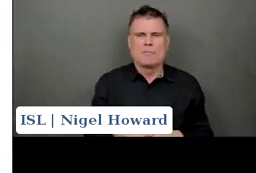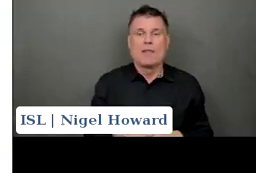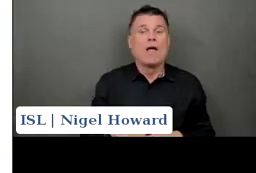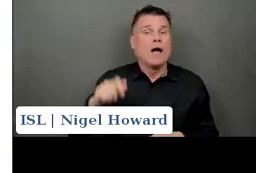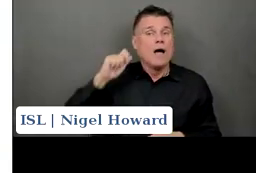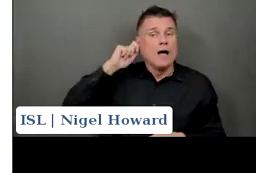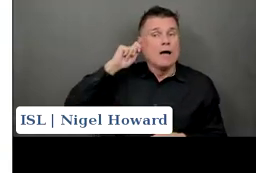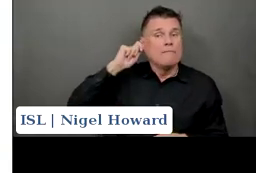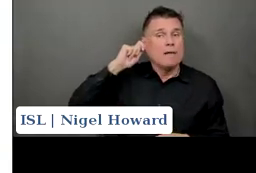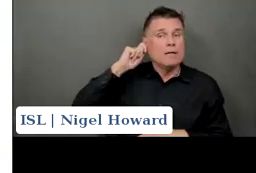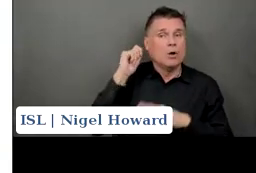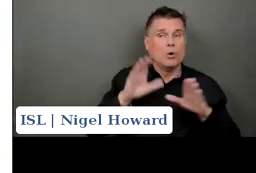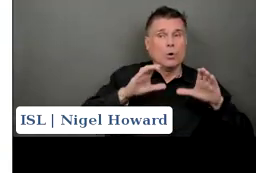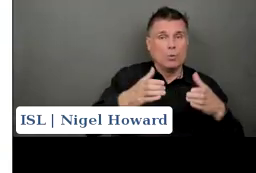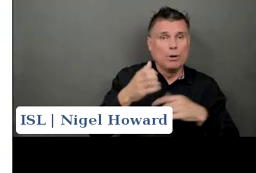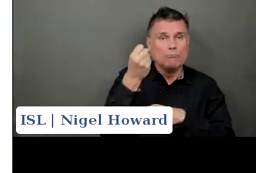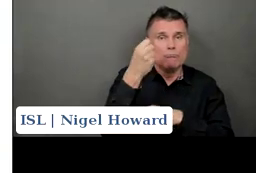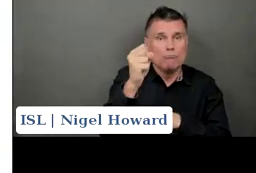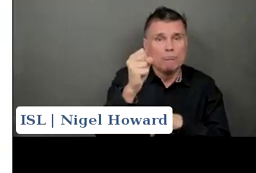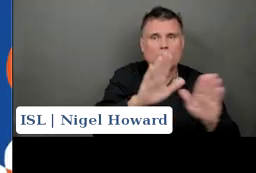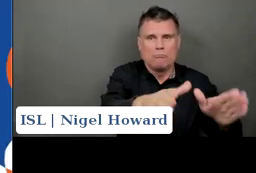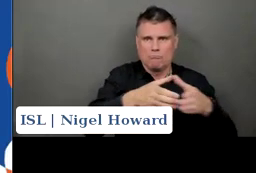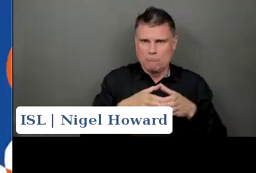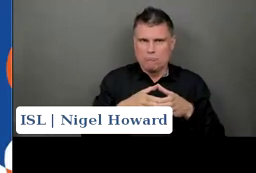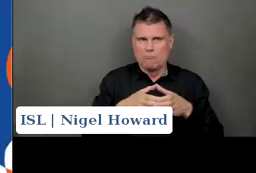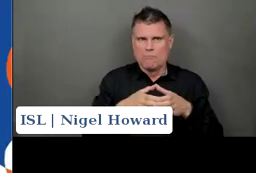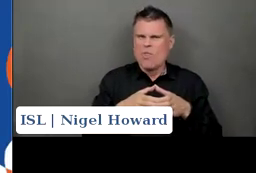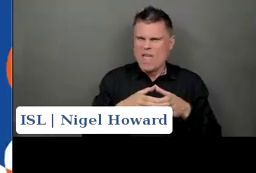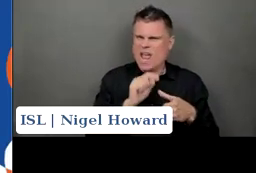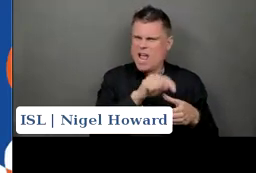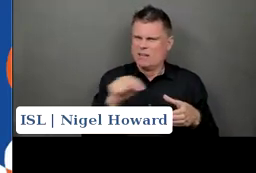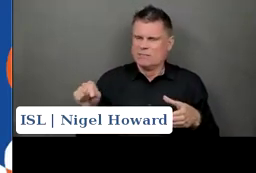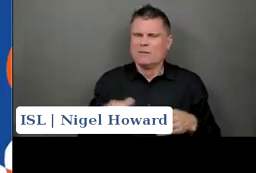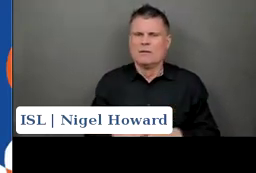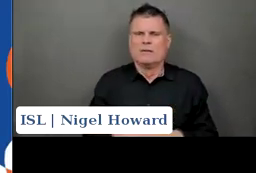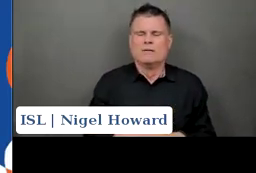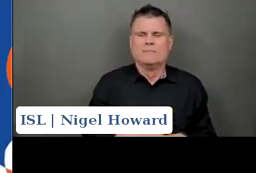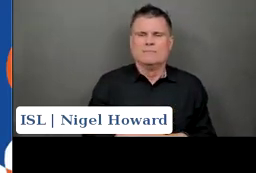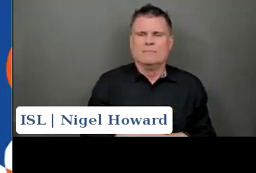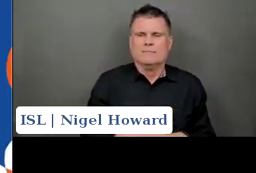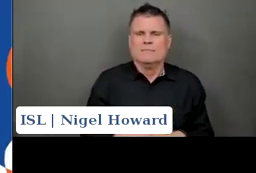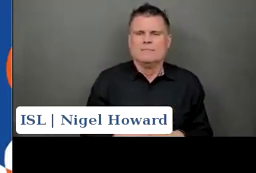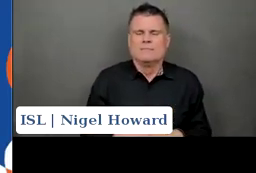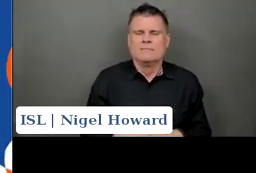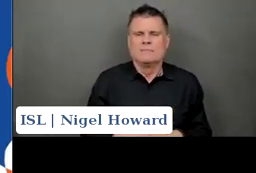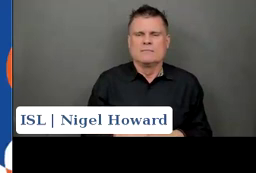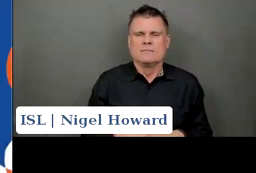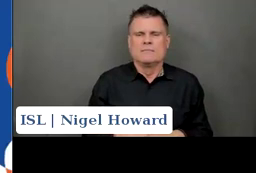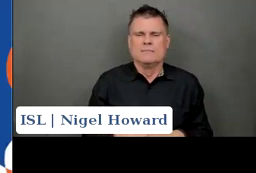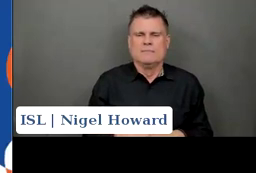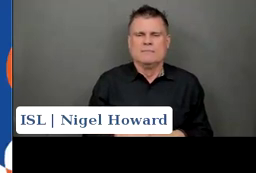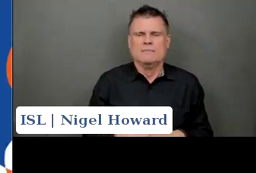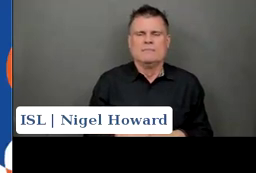esta malla de protección social. En la siguiente diapositiva podemos ver allí la estructura de quiénes somos